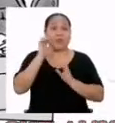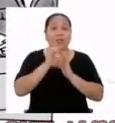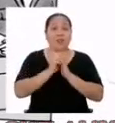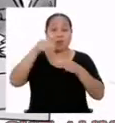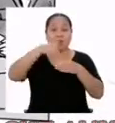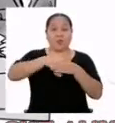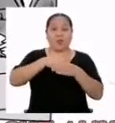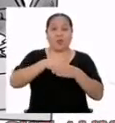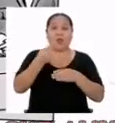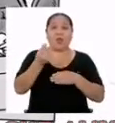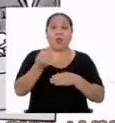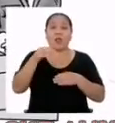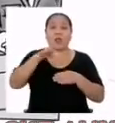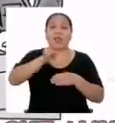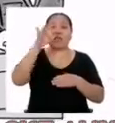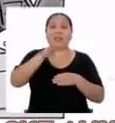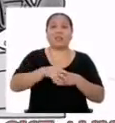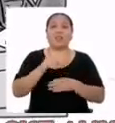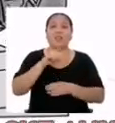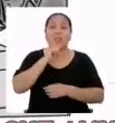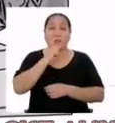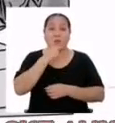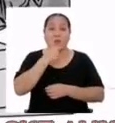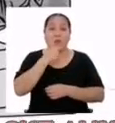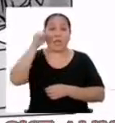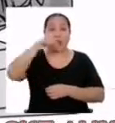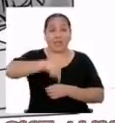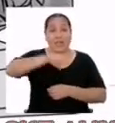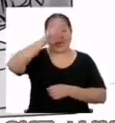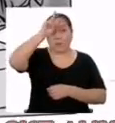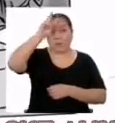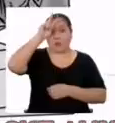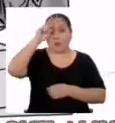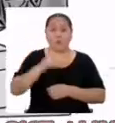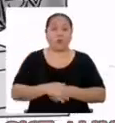femenino recién se hizo posible en el Perú en